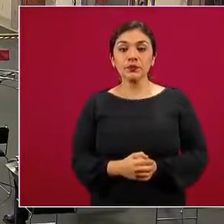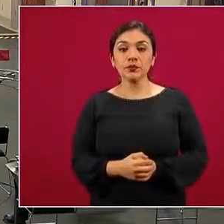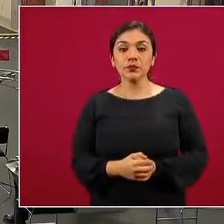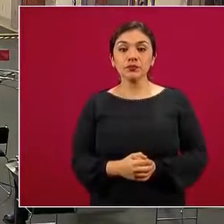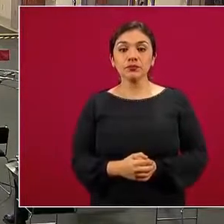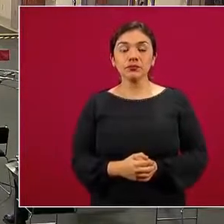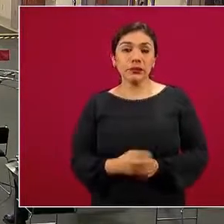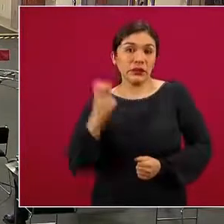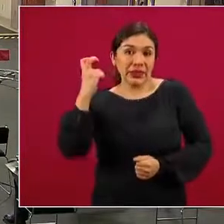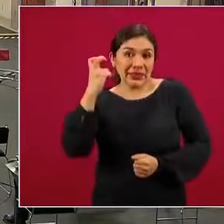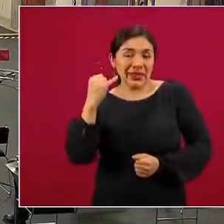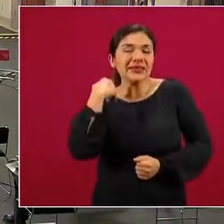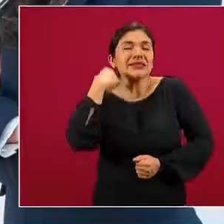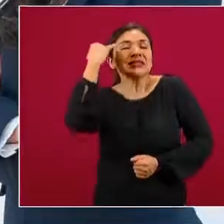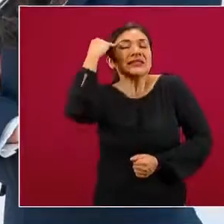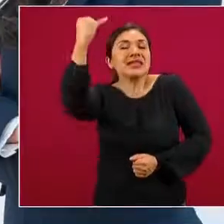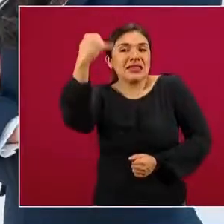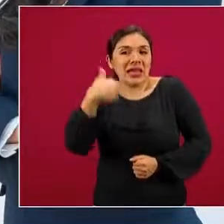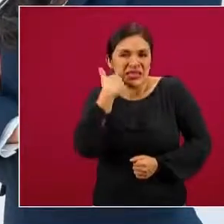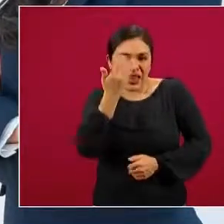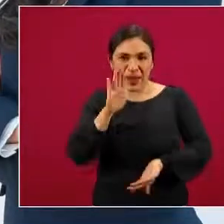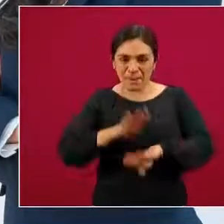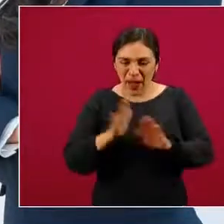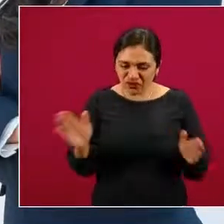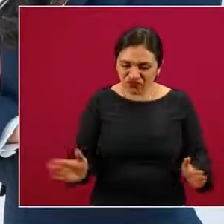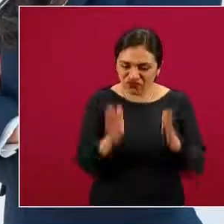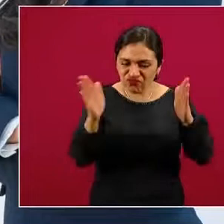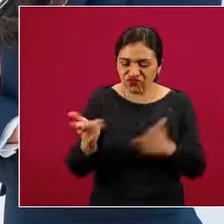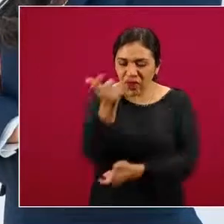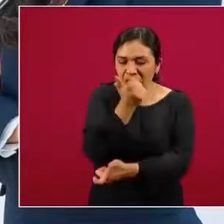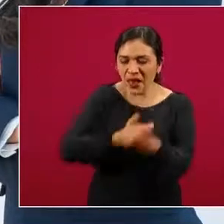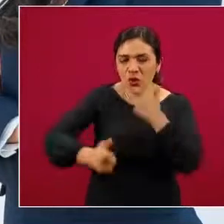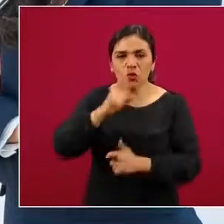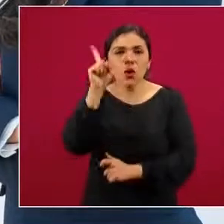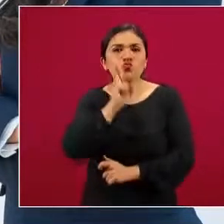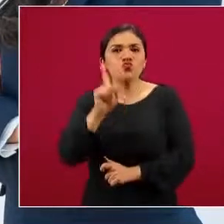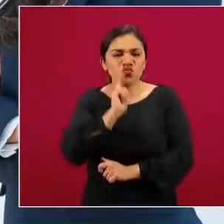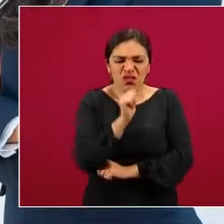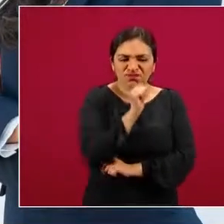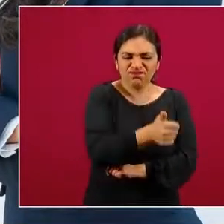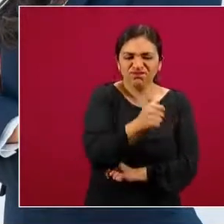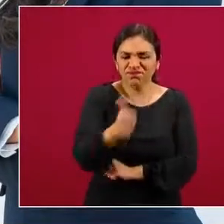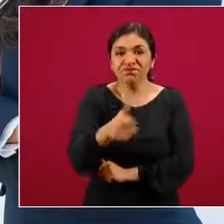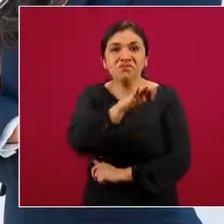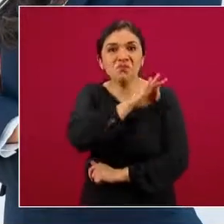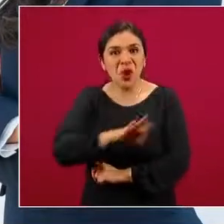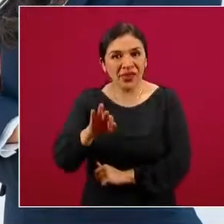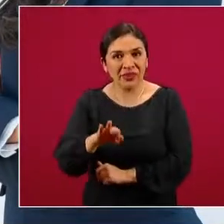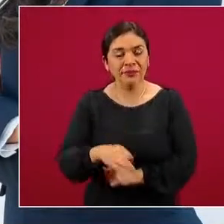Esta es la idea, ¿no? Impulsar la autonomía económica de las mujeres,